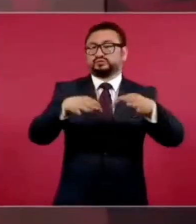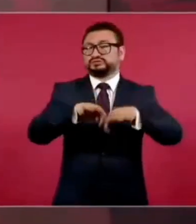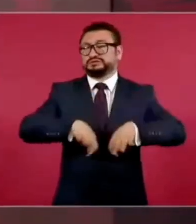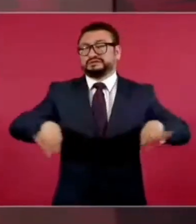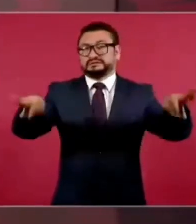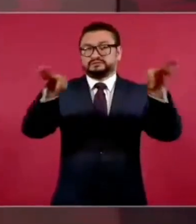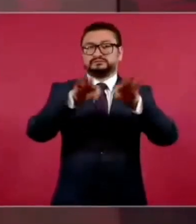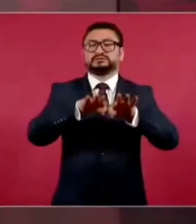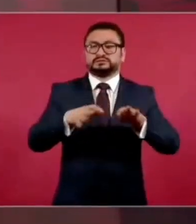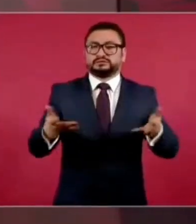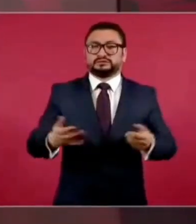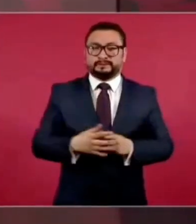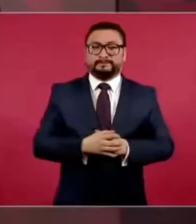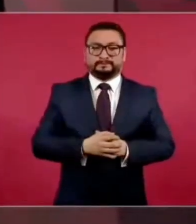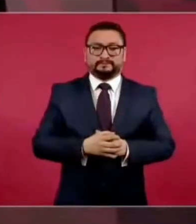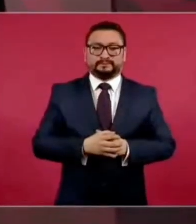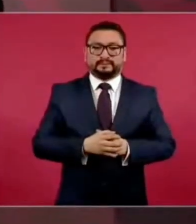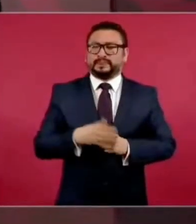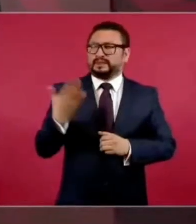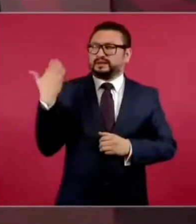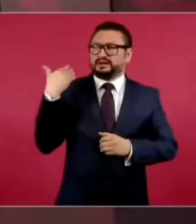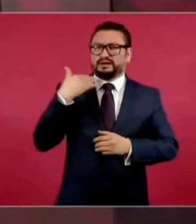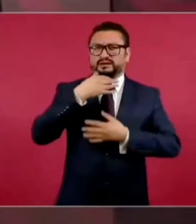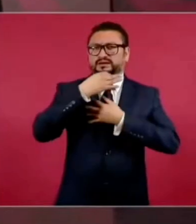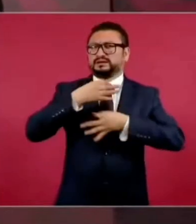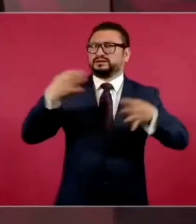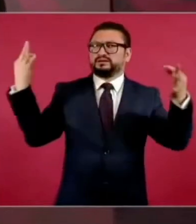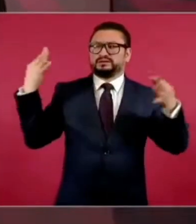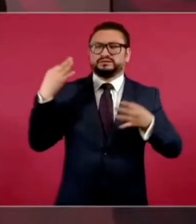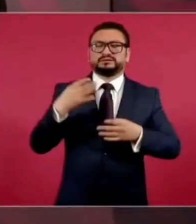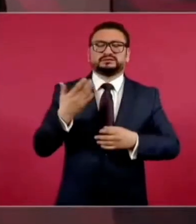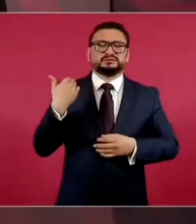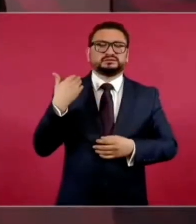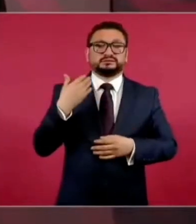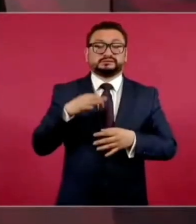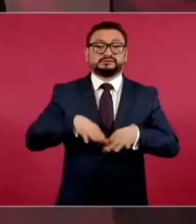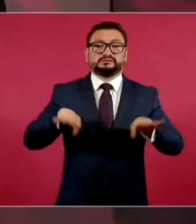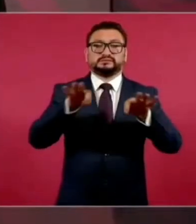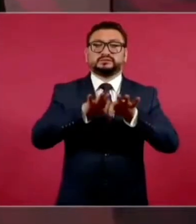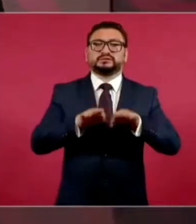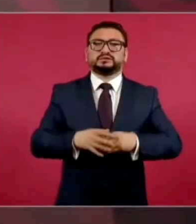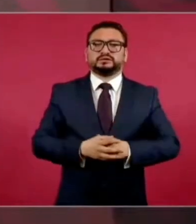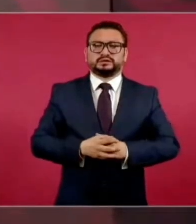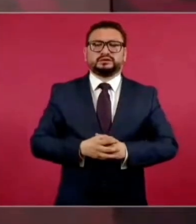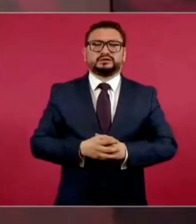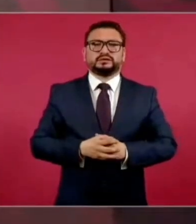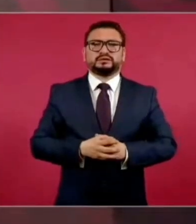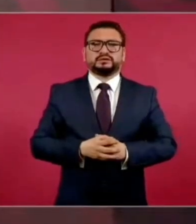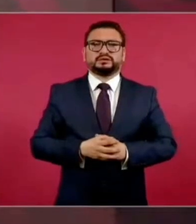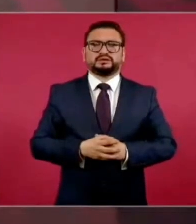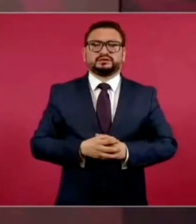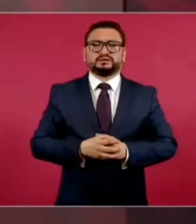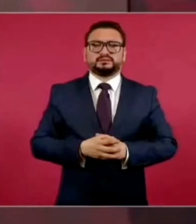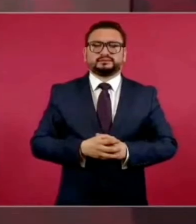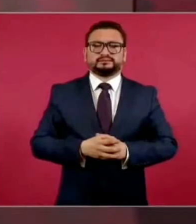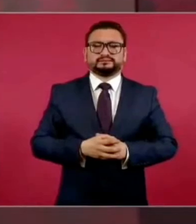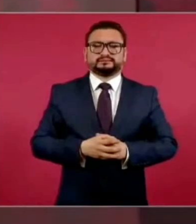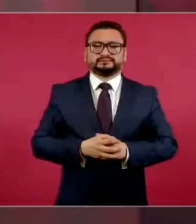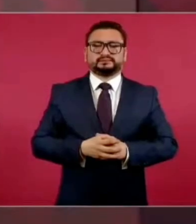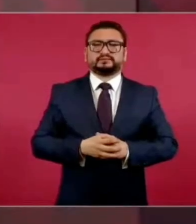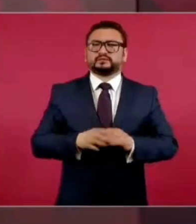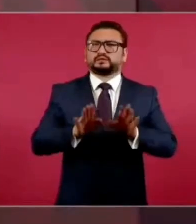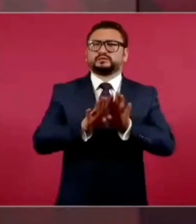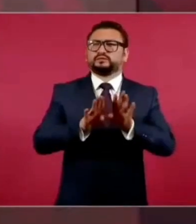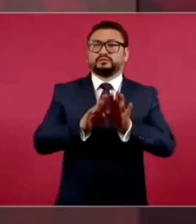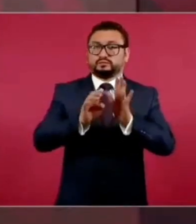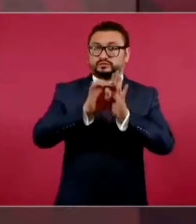lo que se dio a conocer hace unos días de cómo con las